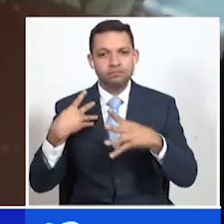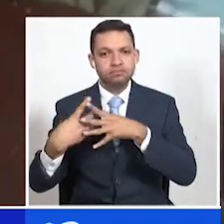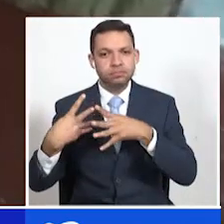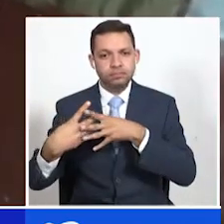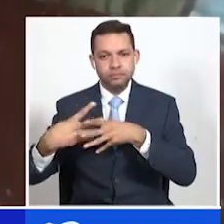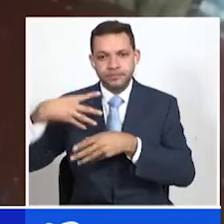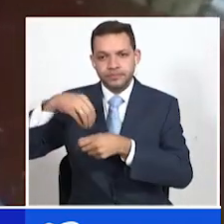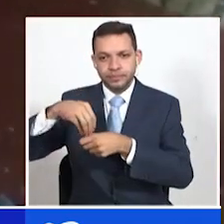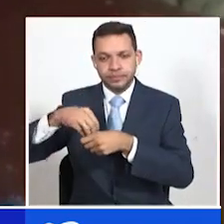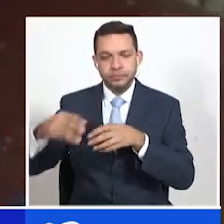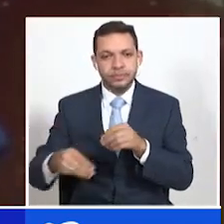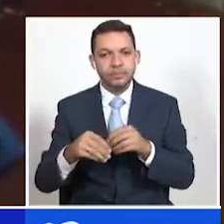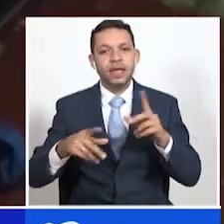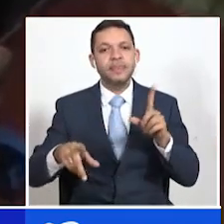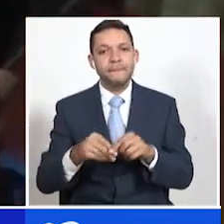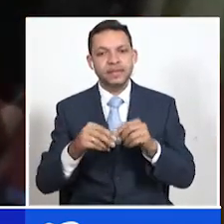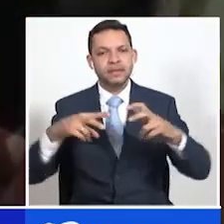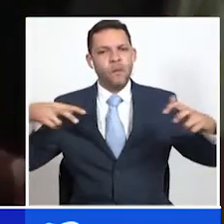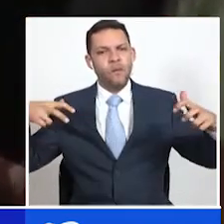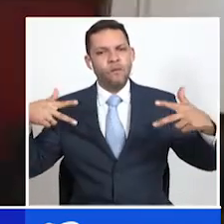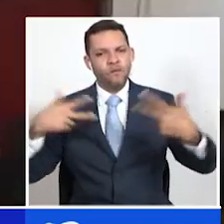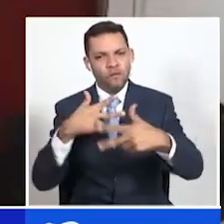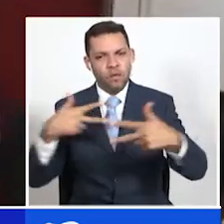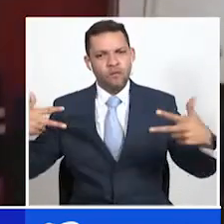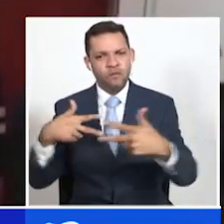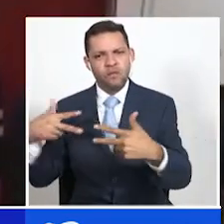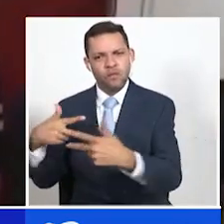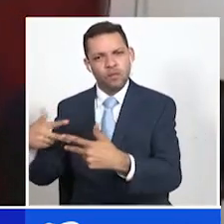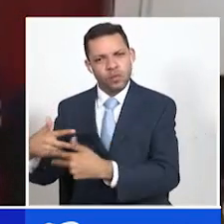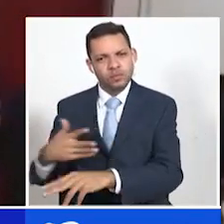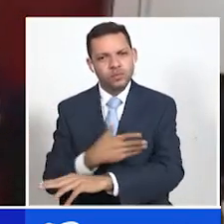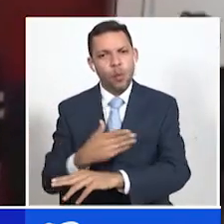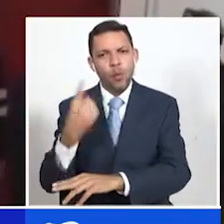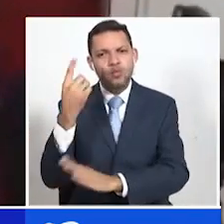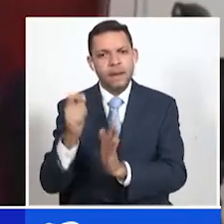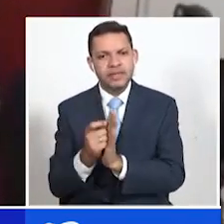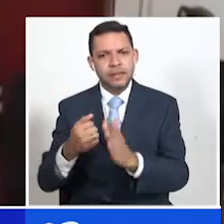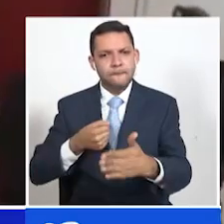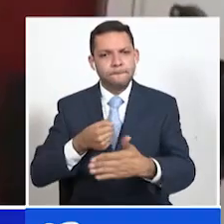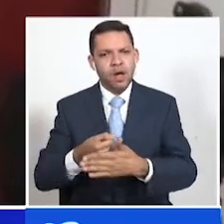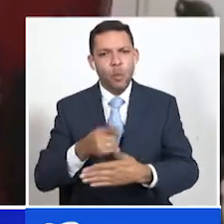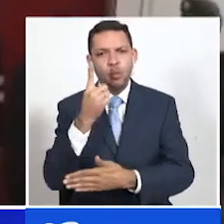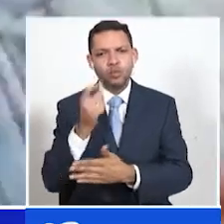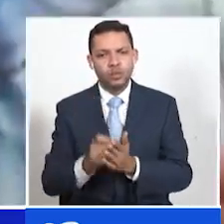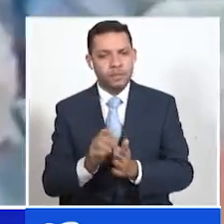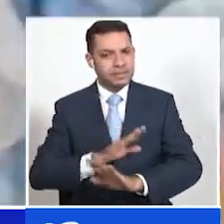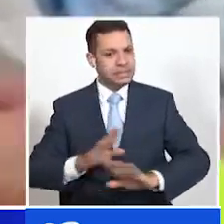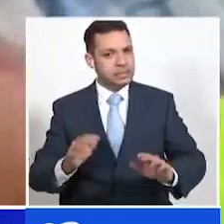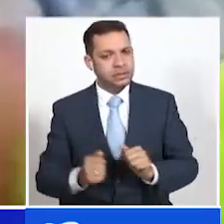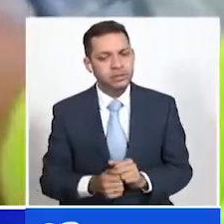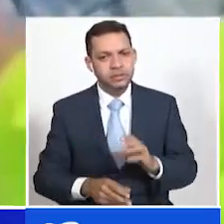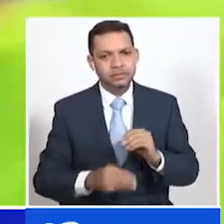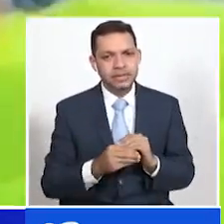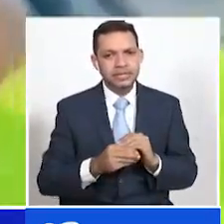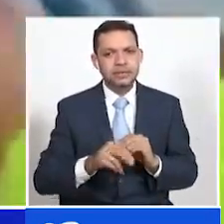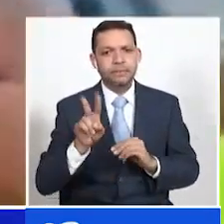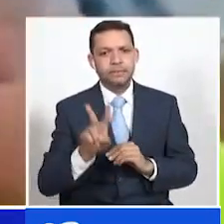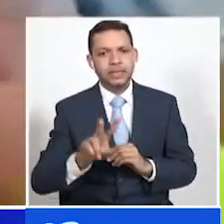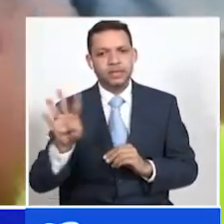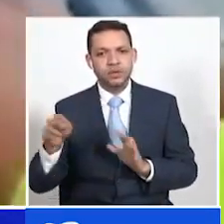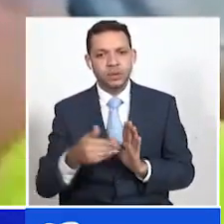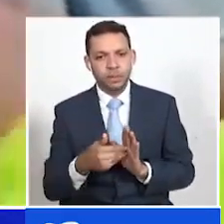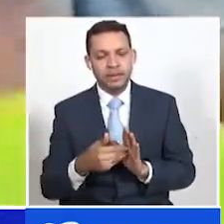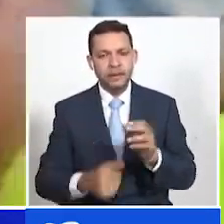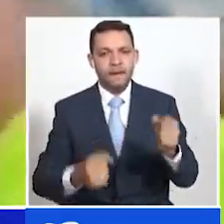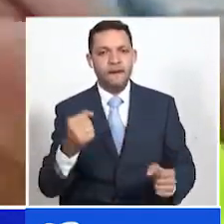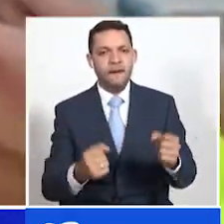En materia de seguridad vial, importante mencionar que se presentó solamente un accidente de tránsito, pero también que se movilizaron 24.000 vehículos